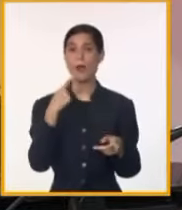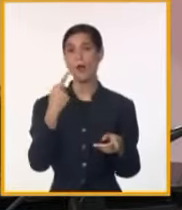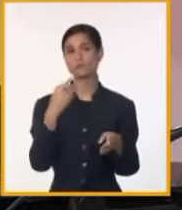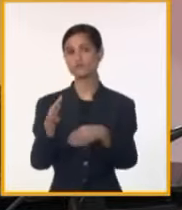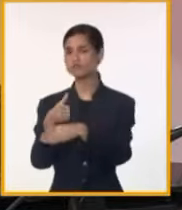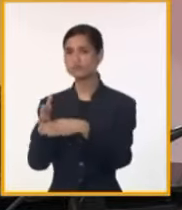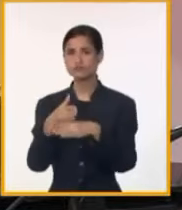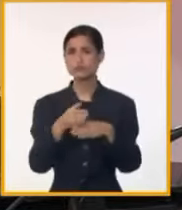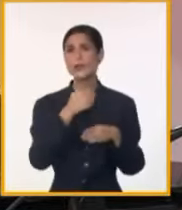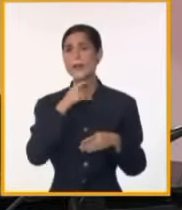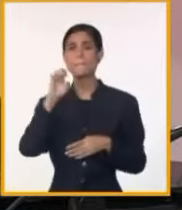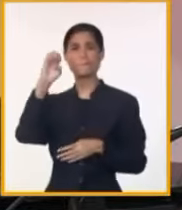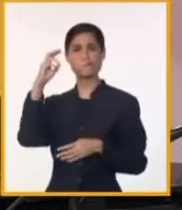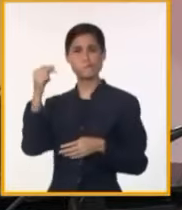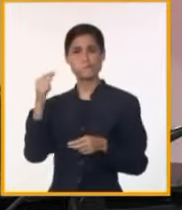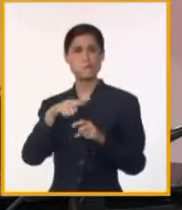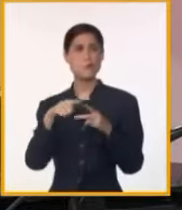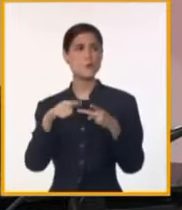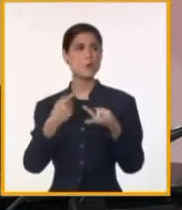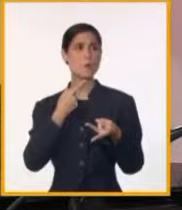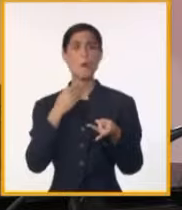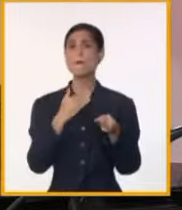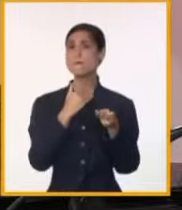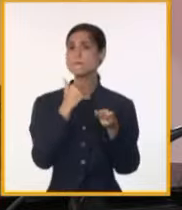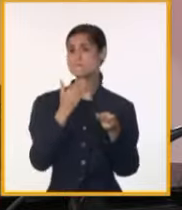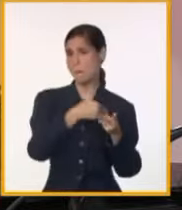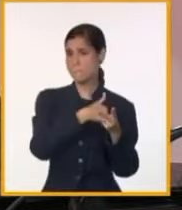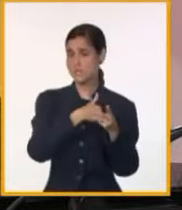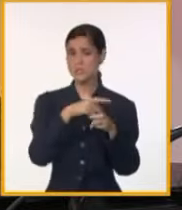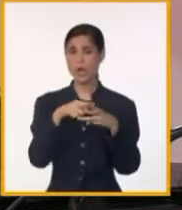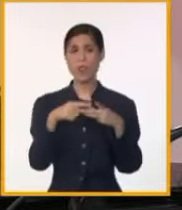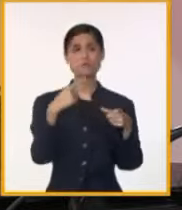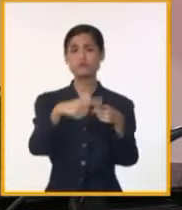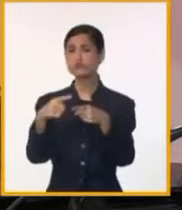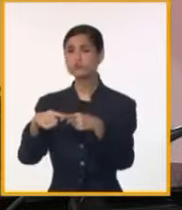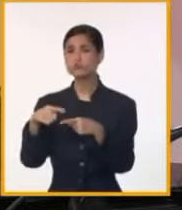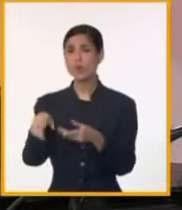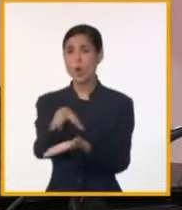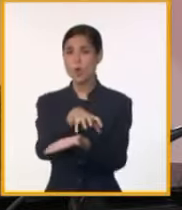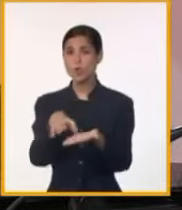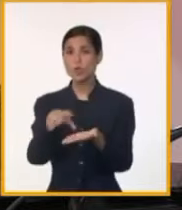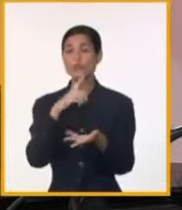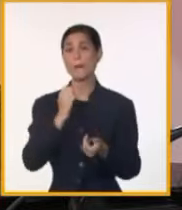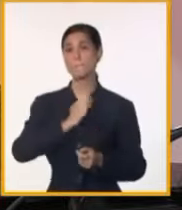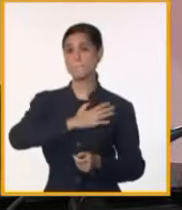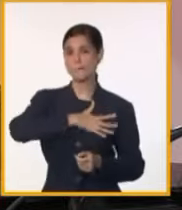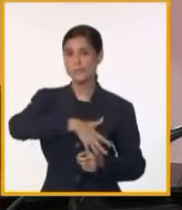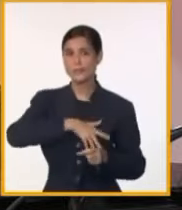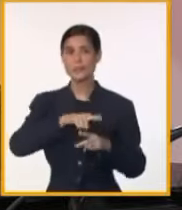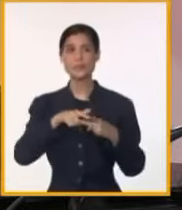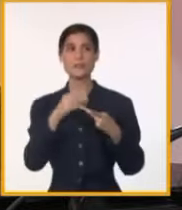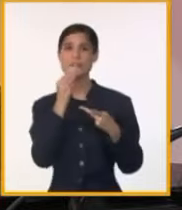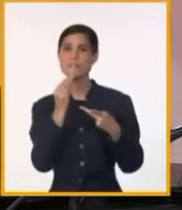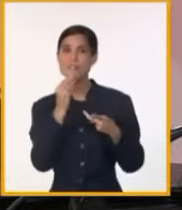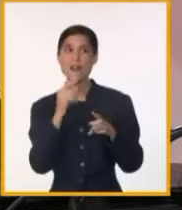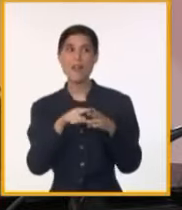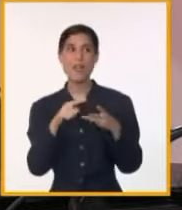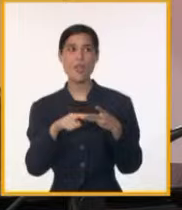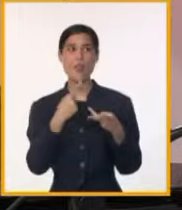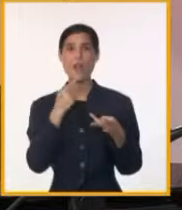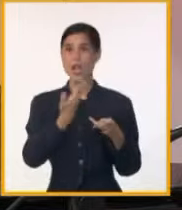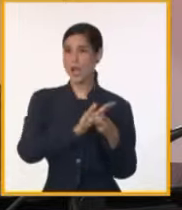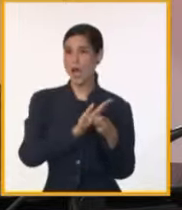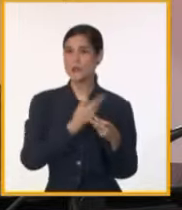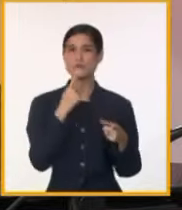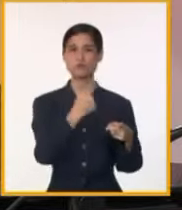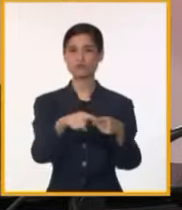económico político de estos acontecimientos en el Oriente medio especialmente la guerra contra el pueblo palestino pero también su